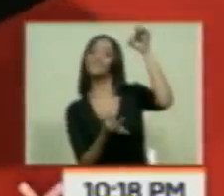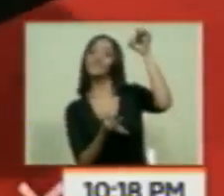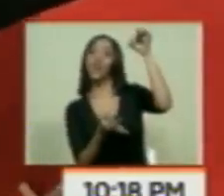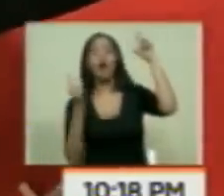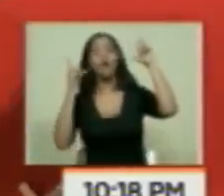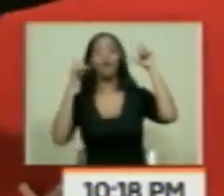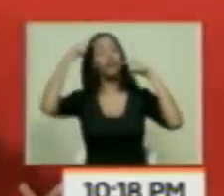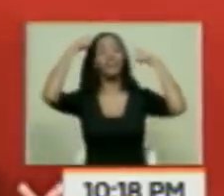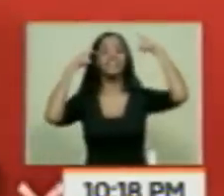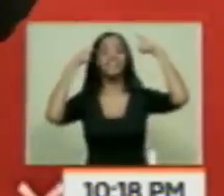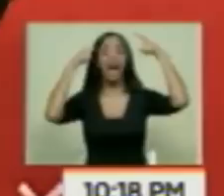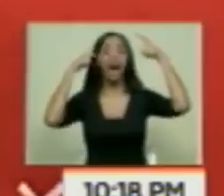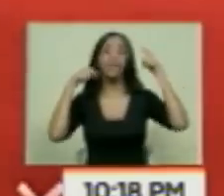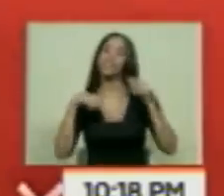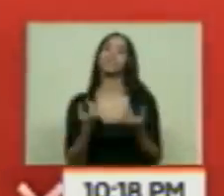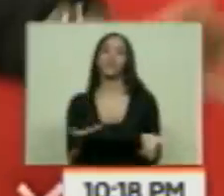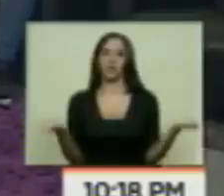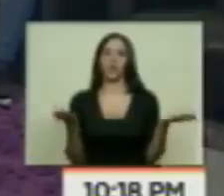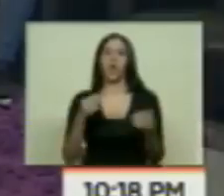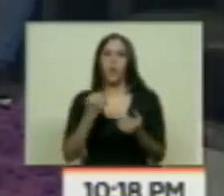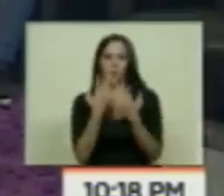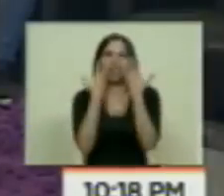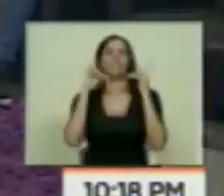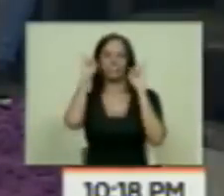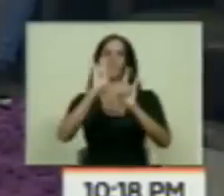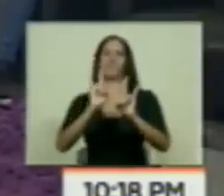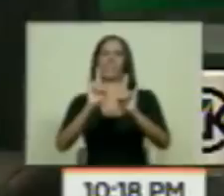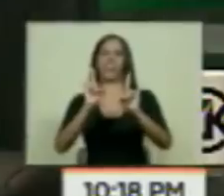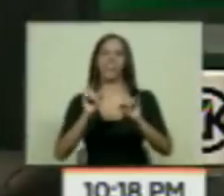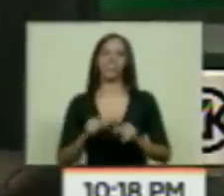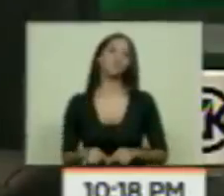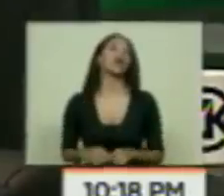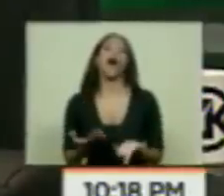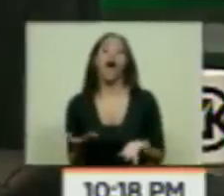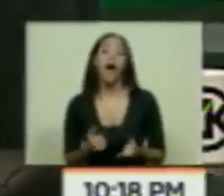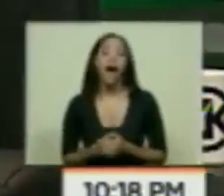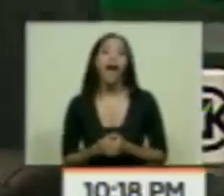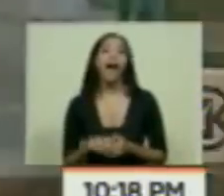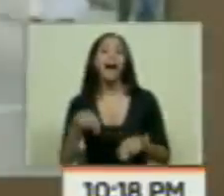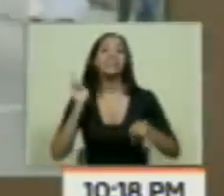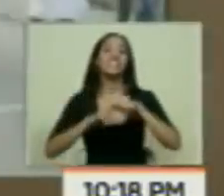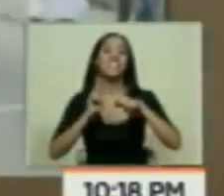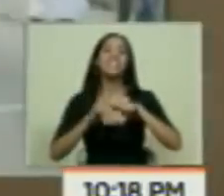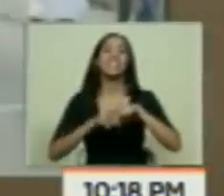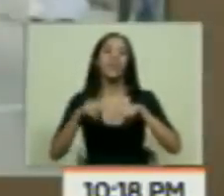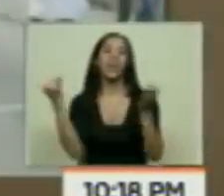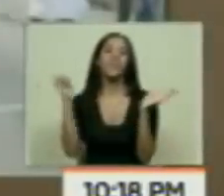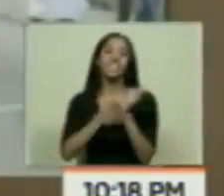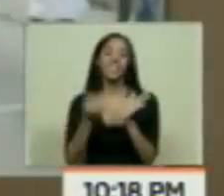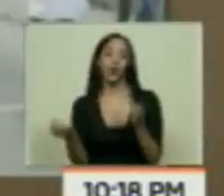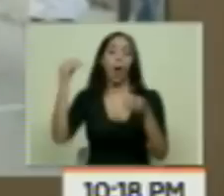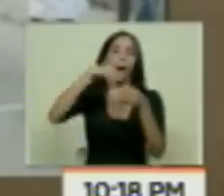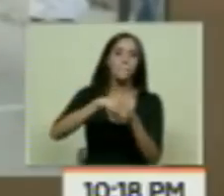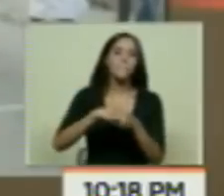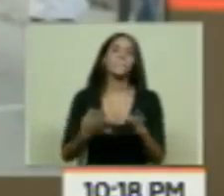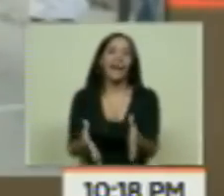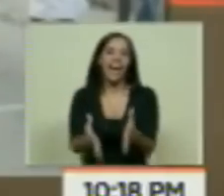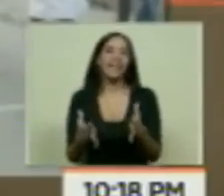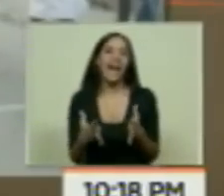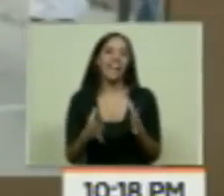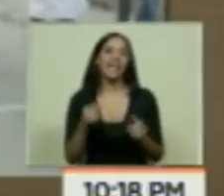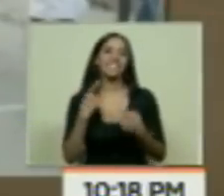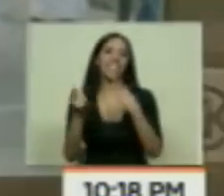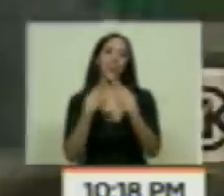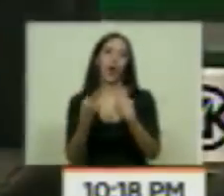la foto Chávez en la ONU y se te lo huele a fósforo. Ahorita no empiezan a decir que el keniano es el negro del WhatsApp, que nosotros lo infiltramos para ganarle ese tipo de